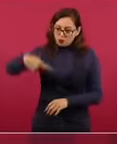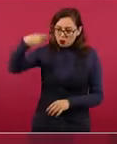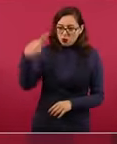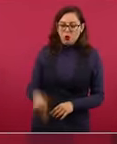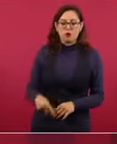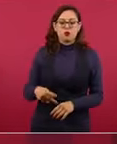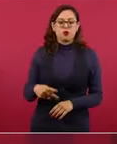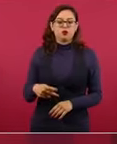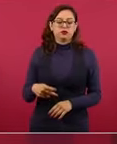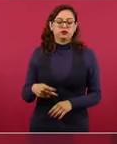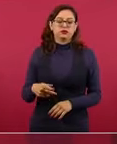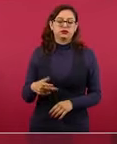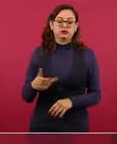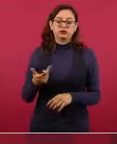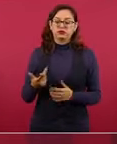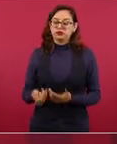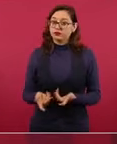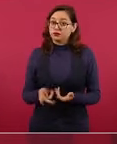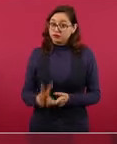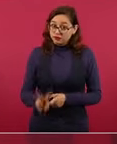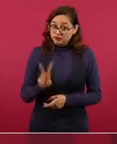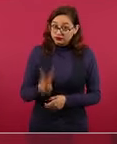han ayudado mucho